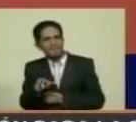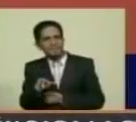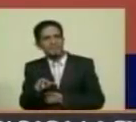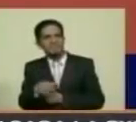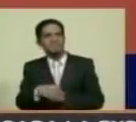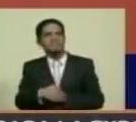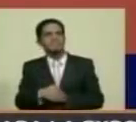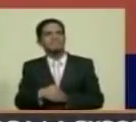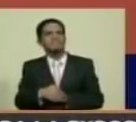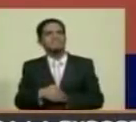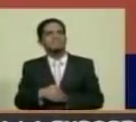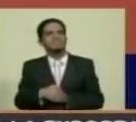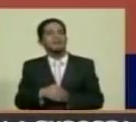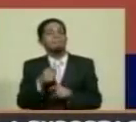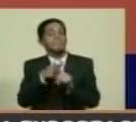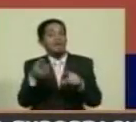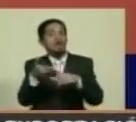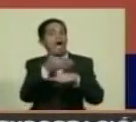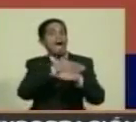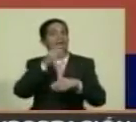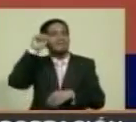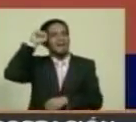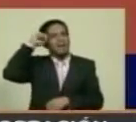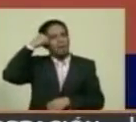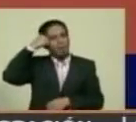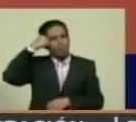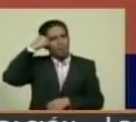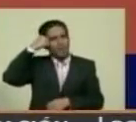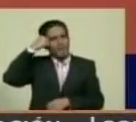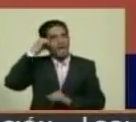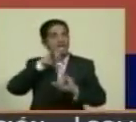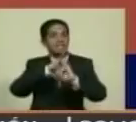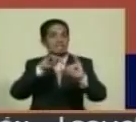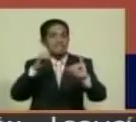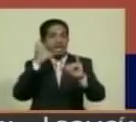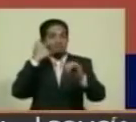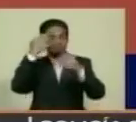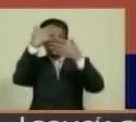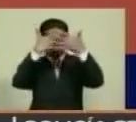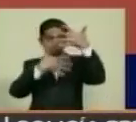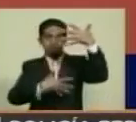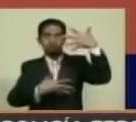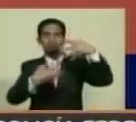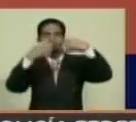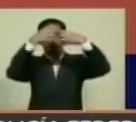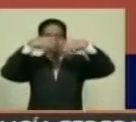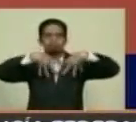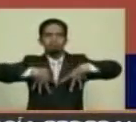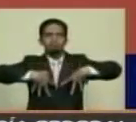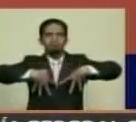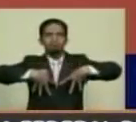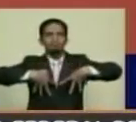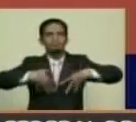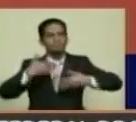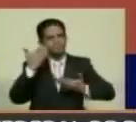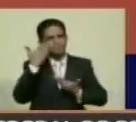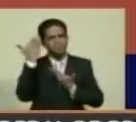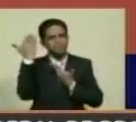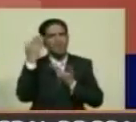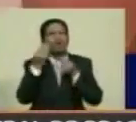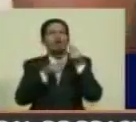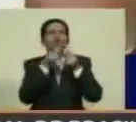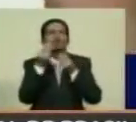alias El Capi, pero antes quiero recordar que ya está perfectamente definido en el ampograma cómo